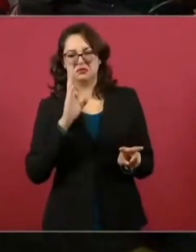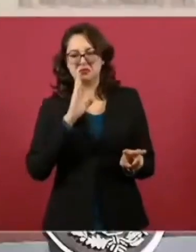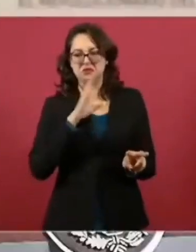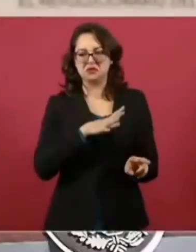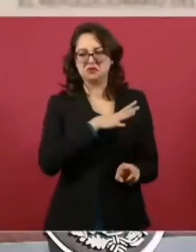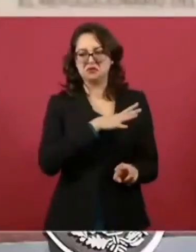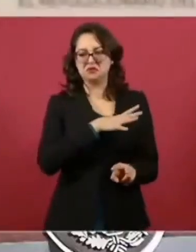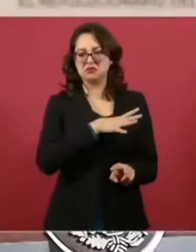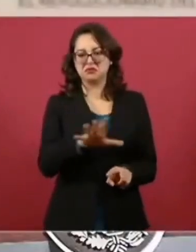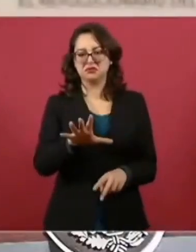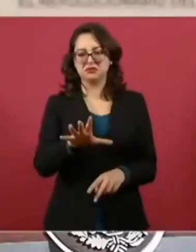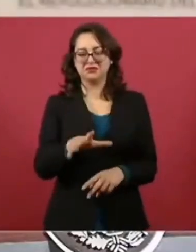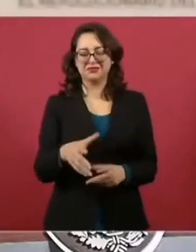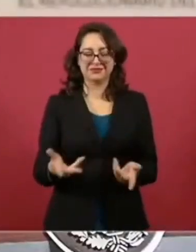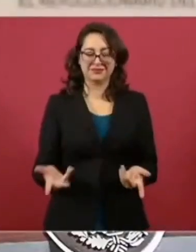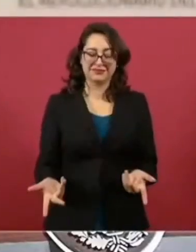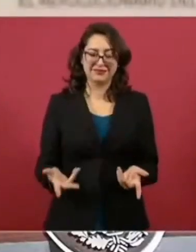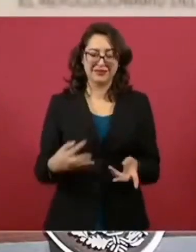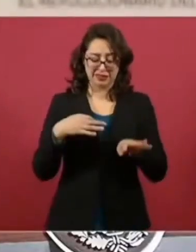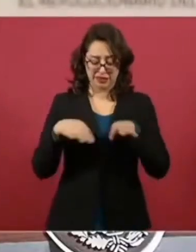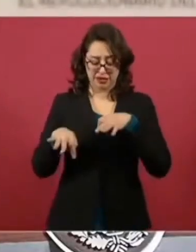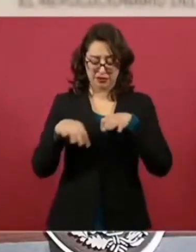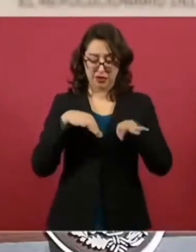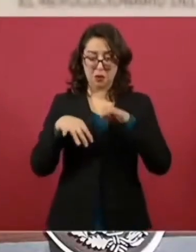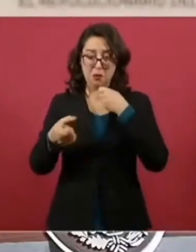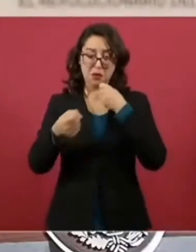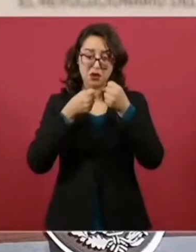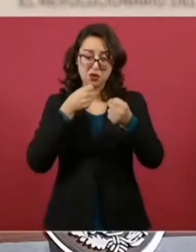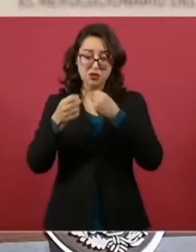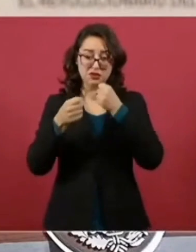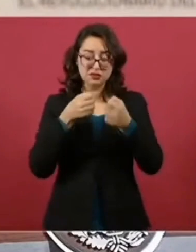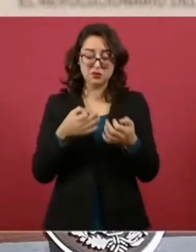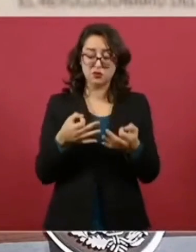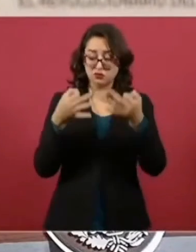siendo un oficio tan noble y tan bueno.